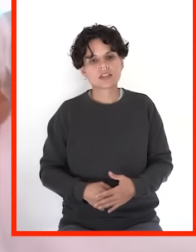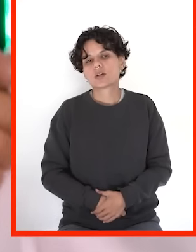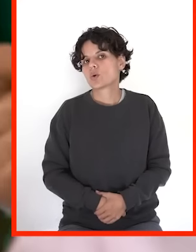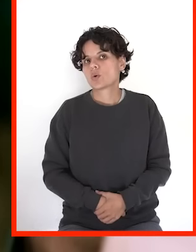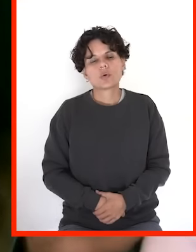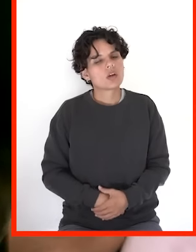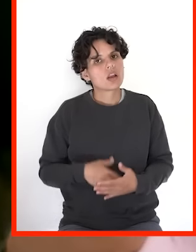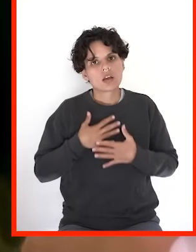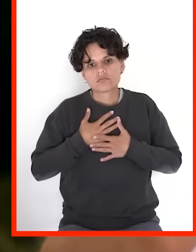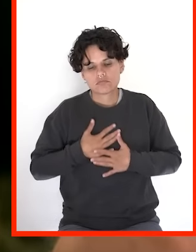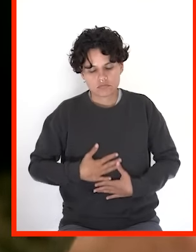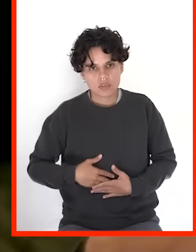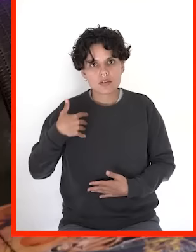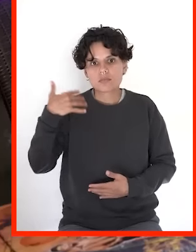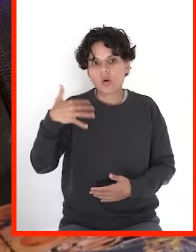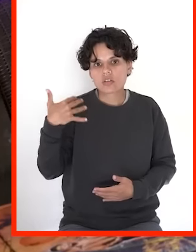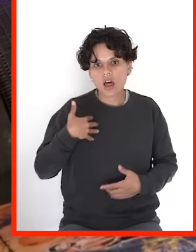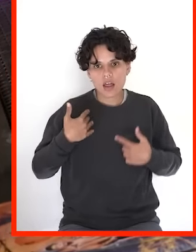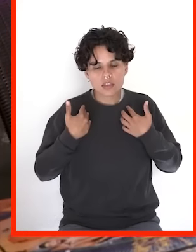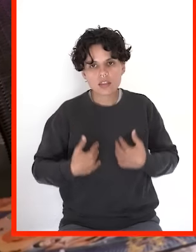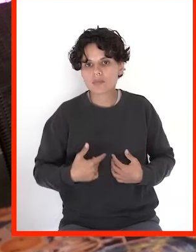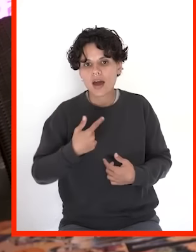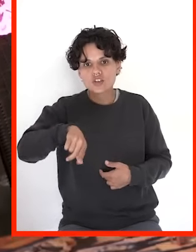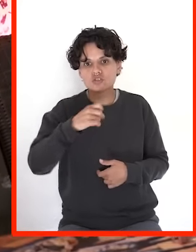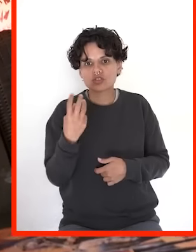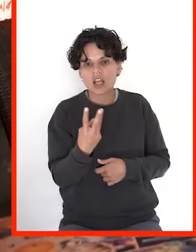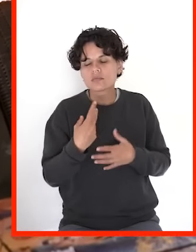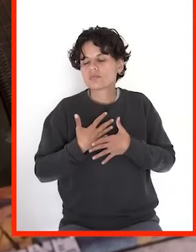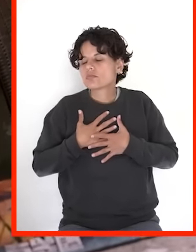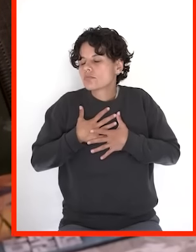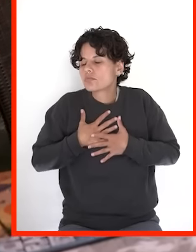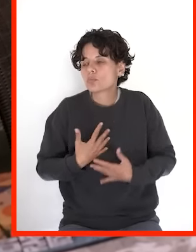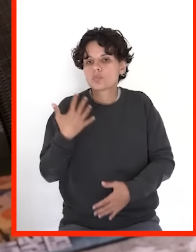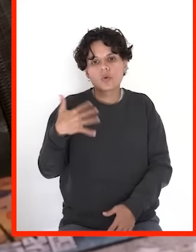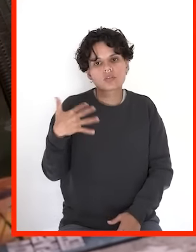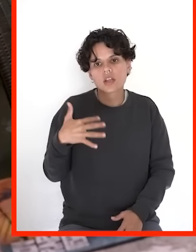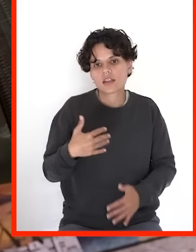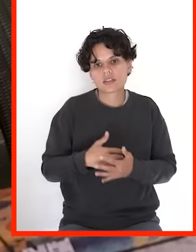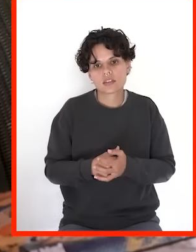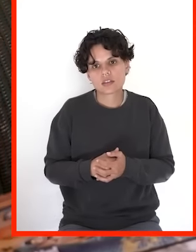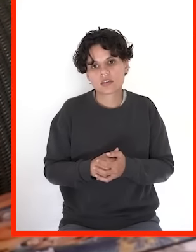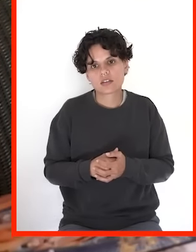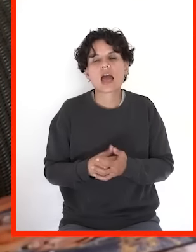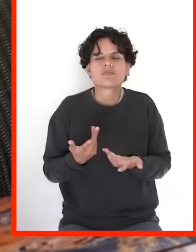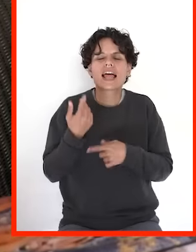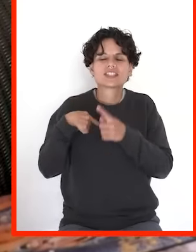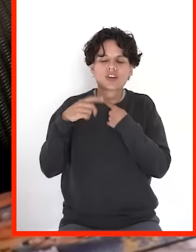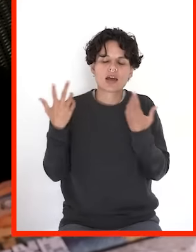Lo importante que es el Browen para nosotros. La historia ya, ¿cómo